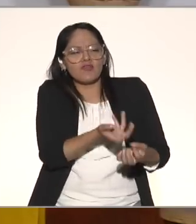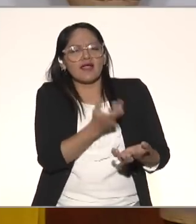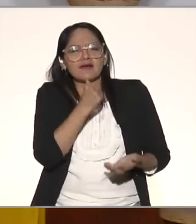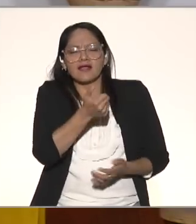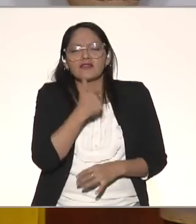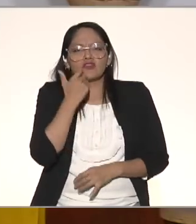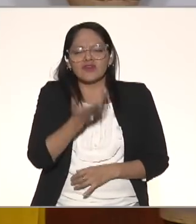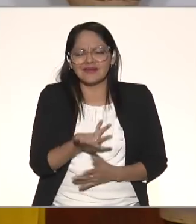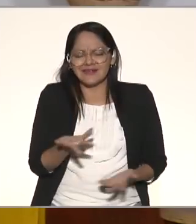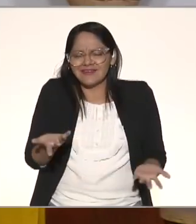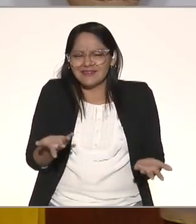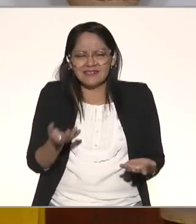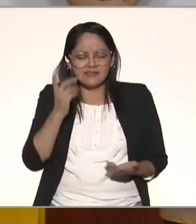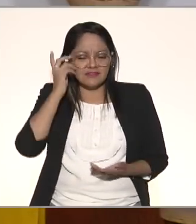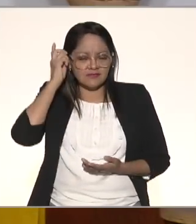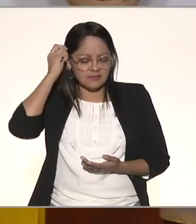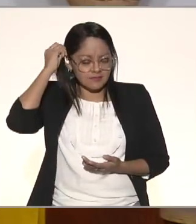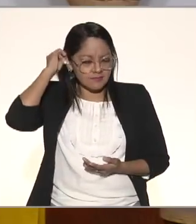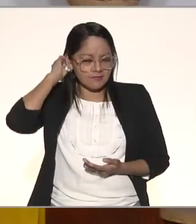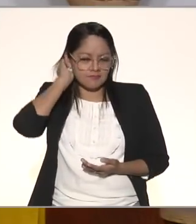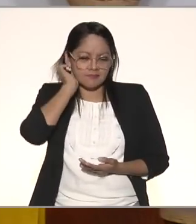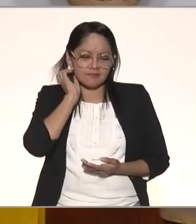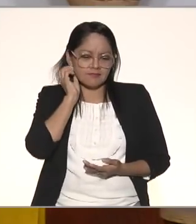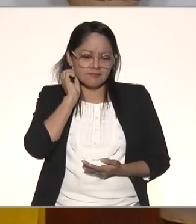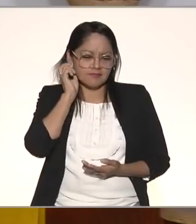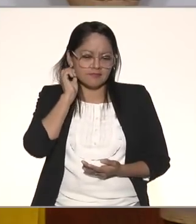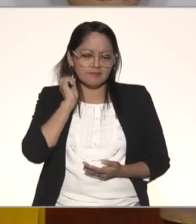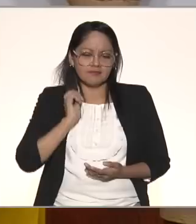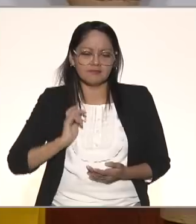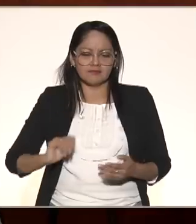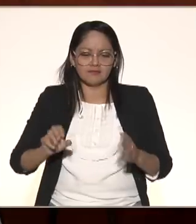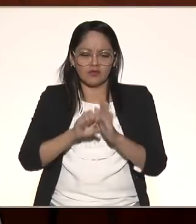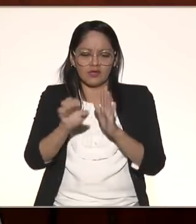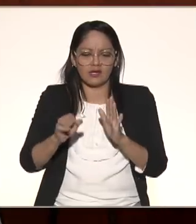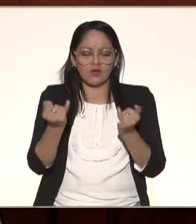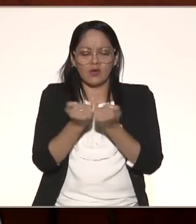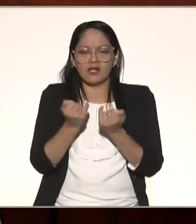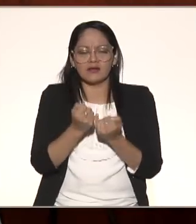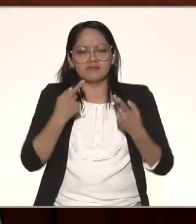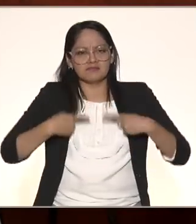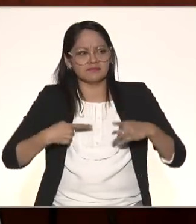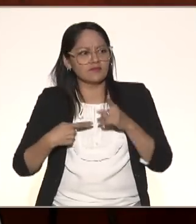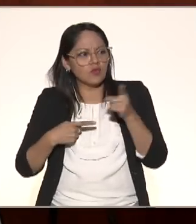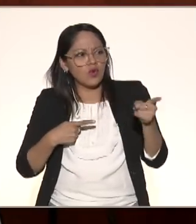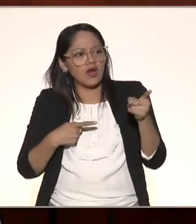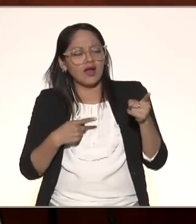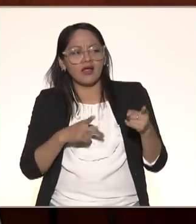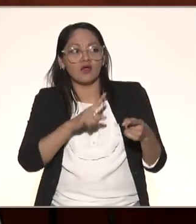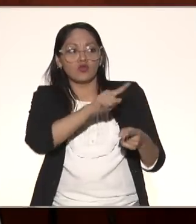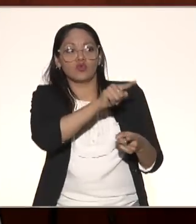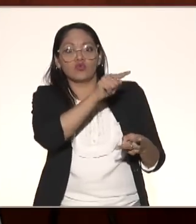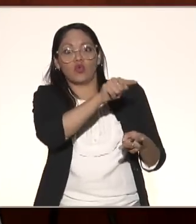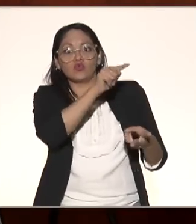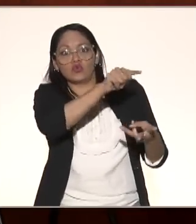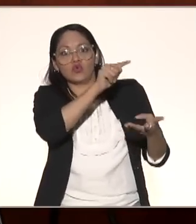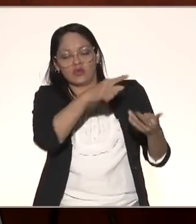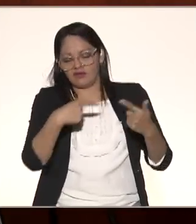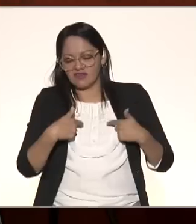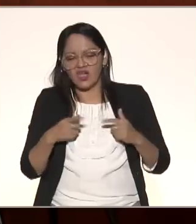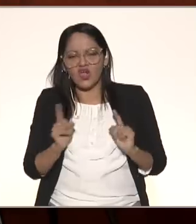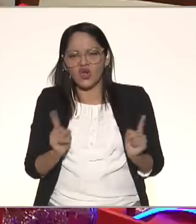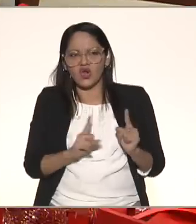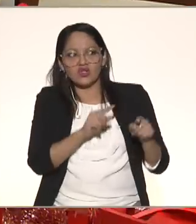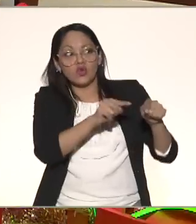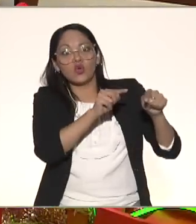¿Qué pasa cuando identificas en esa lista que todo se lo estás dejando a las demás personas? Pues son los apegos, ¿no? Si